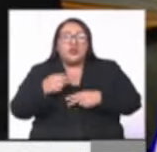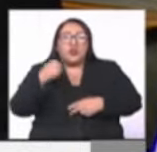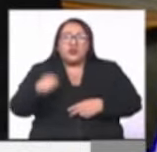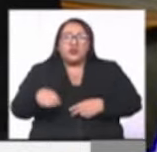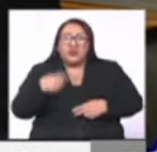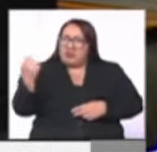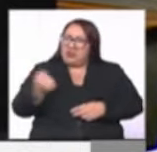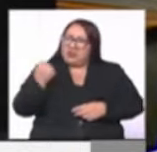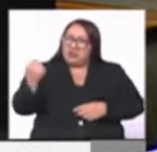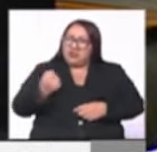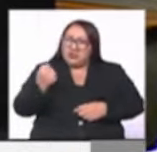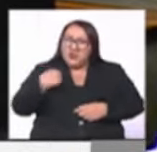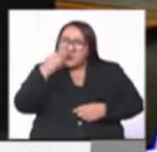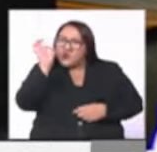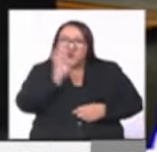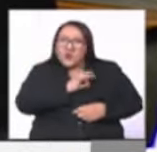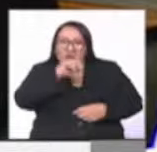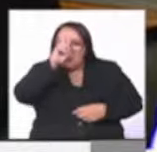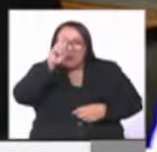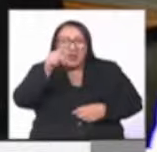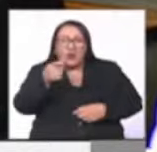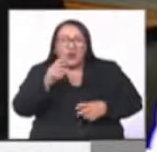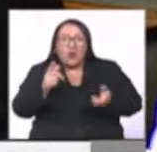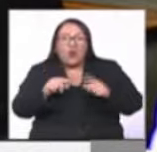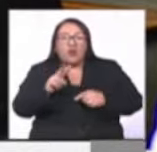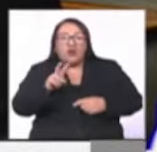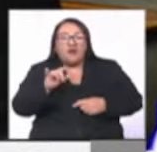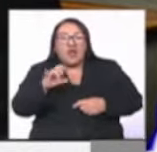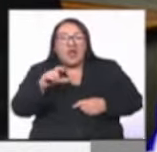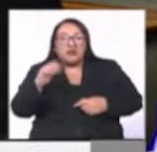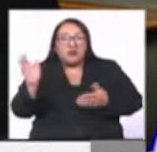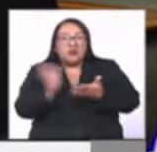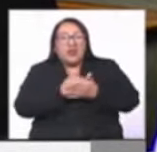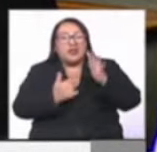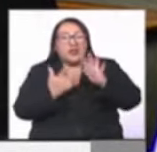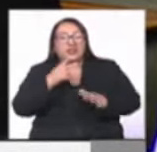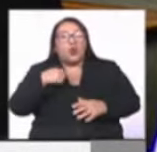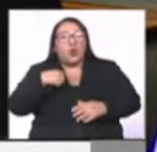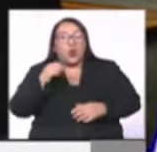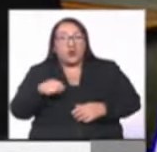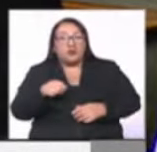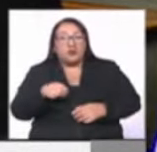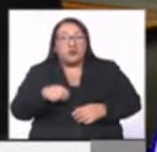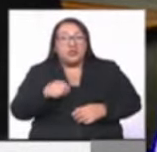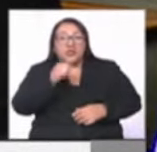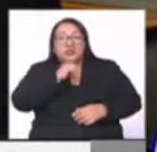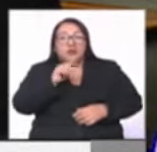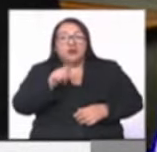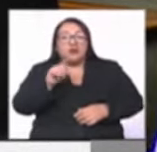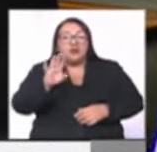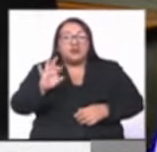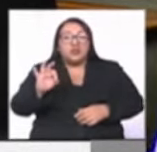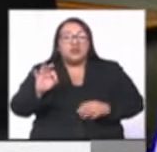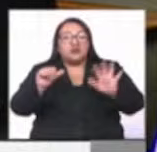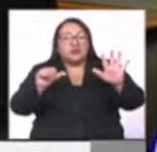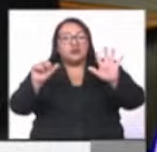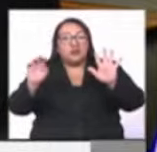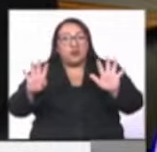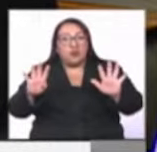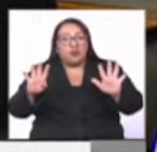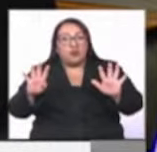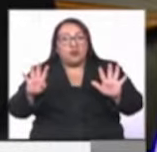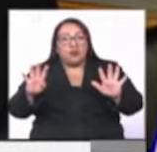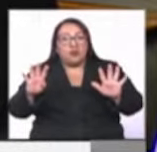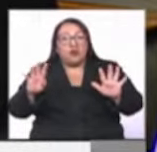Justicia no se había visto en el Perú desde que Juan Velasco destituyó a 13 jueces supremos en diciembre de 1969 o